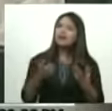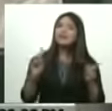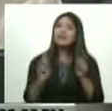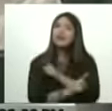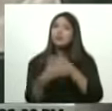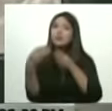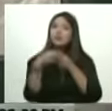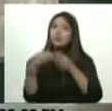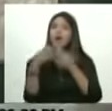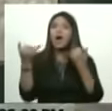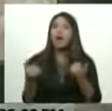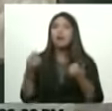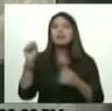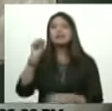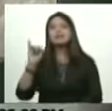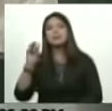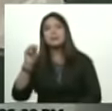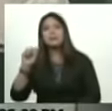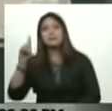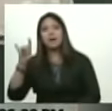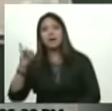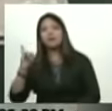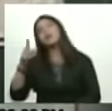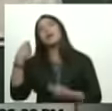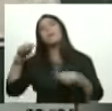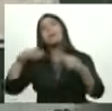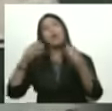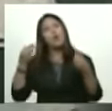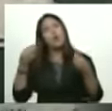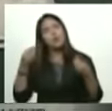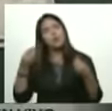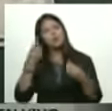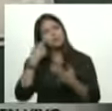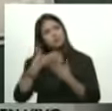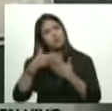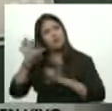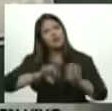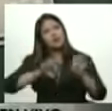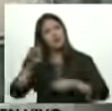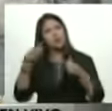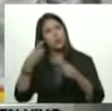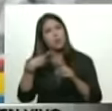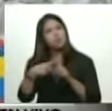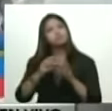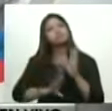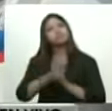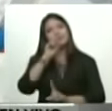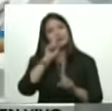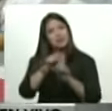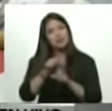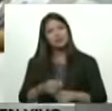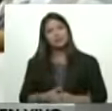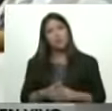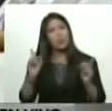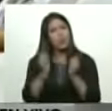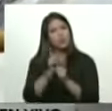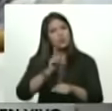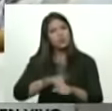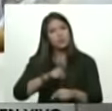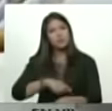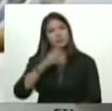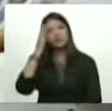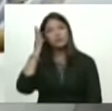pasa ahora a SIMADI, específicamente en el sector exportación, ¿cómo va o su evaluación de cómo va a impactar esto directamente, ¿no?, a corto plazo? Esa es